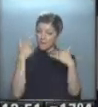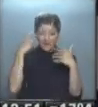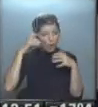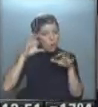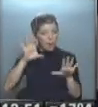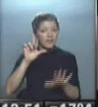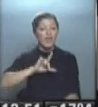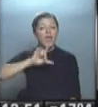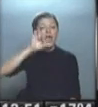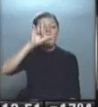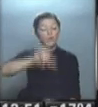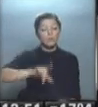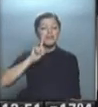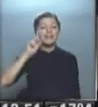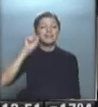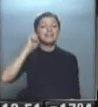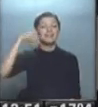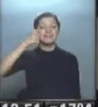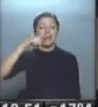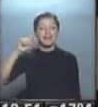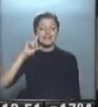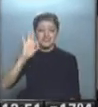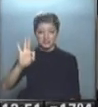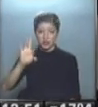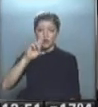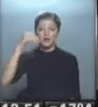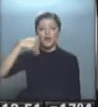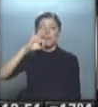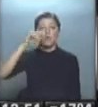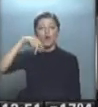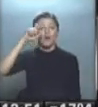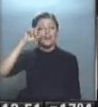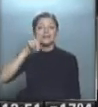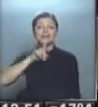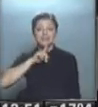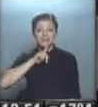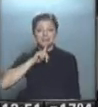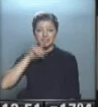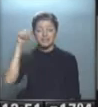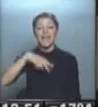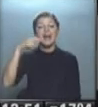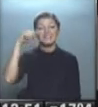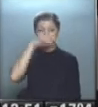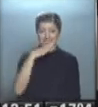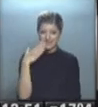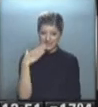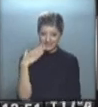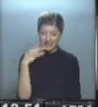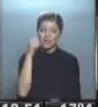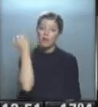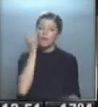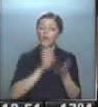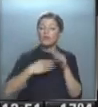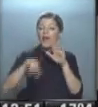lunes va a estar Ignacio Ramonet en la televisión pública a las 19 horas, en el Noticiero Central, 19 horas. Va a hablar, por supuesto, también de la ley de medios, Ignacio